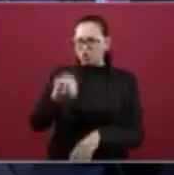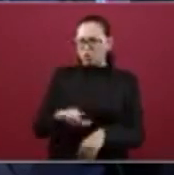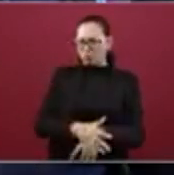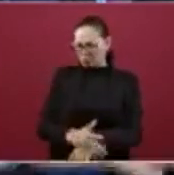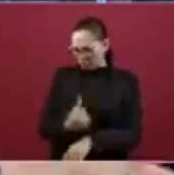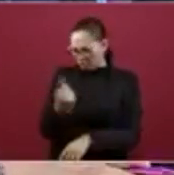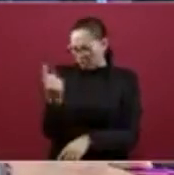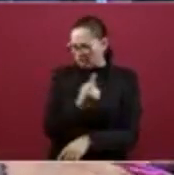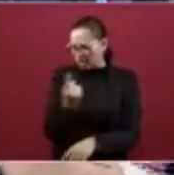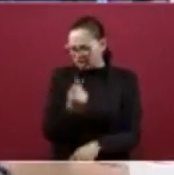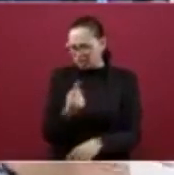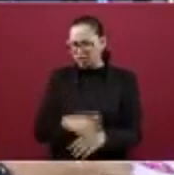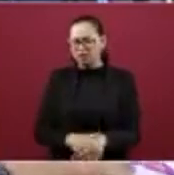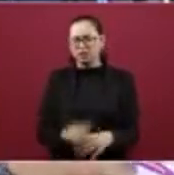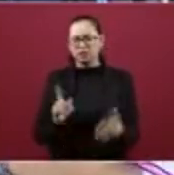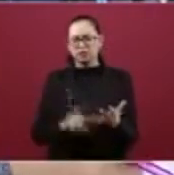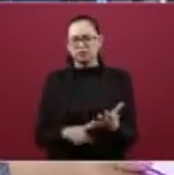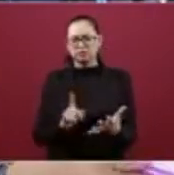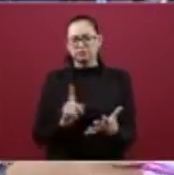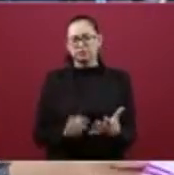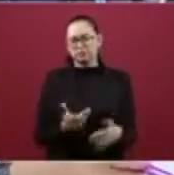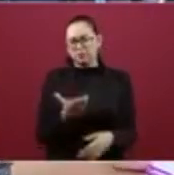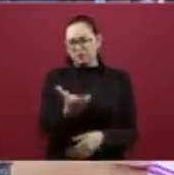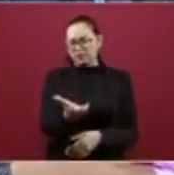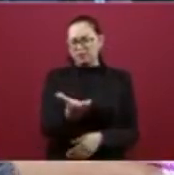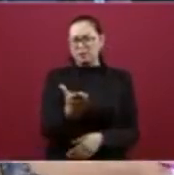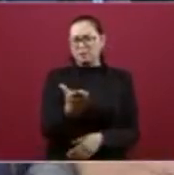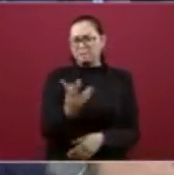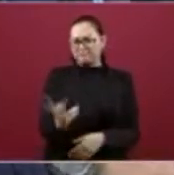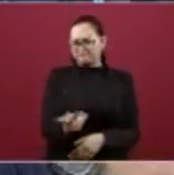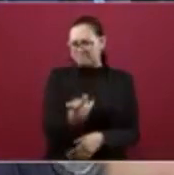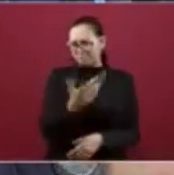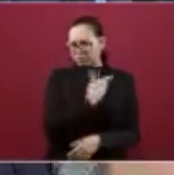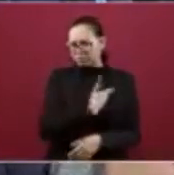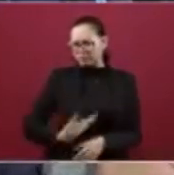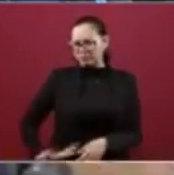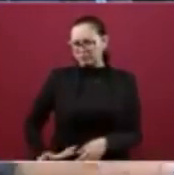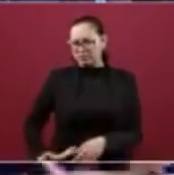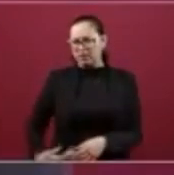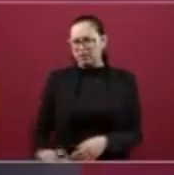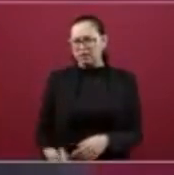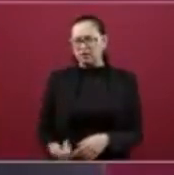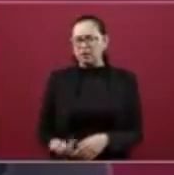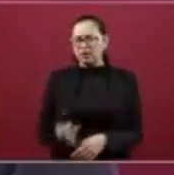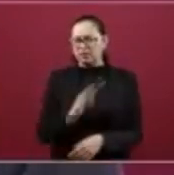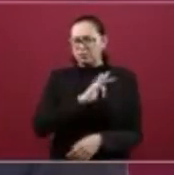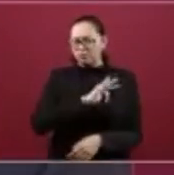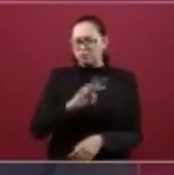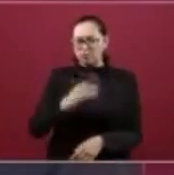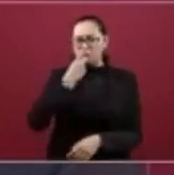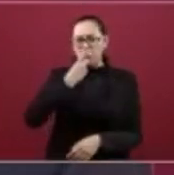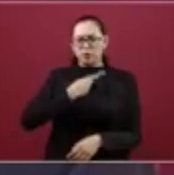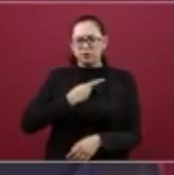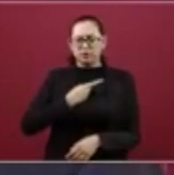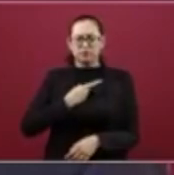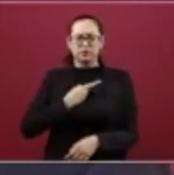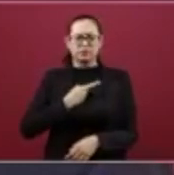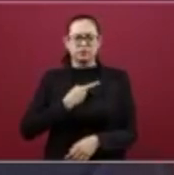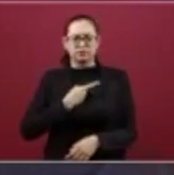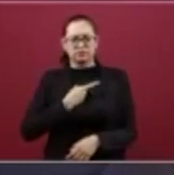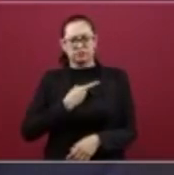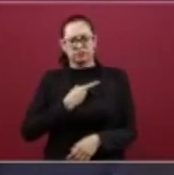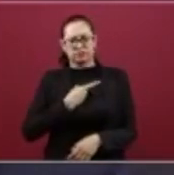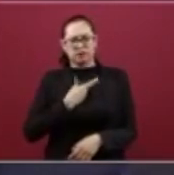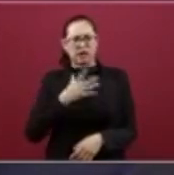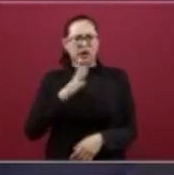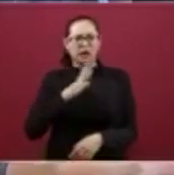bueno, también a usted, presidente, me gustaría preguntarle si nos pudiera confirmar el